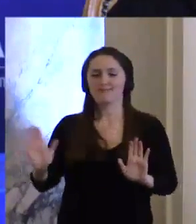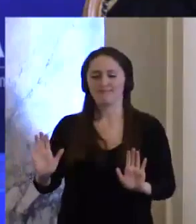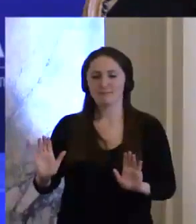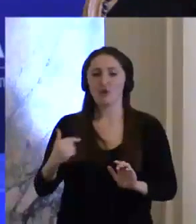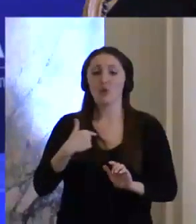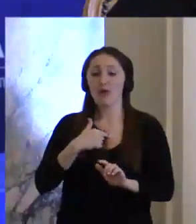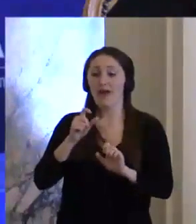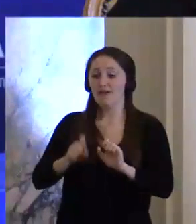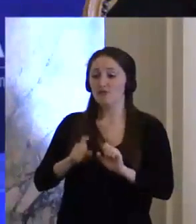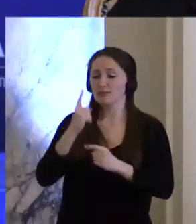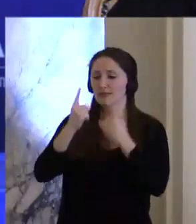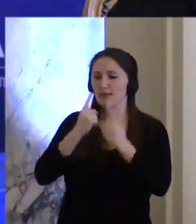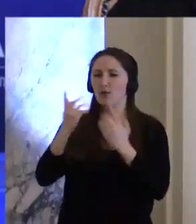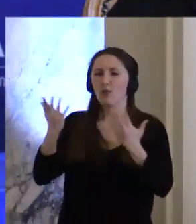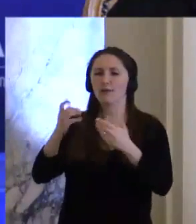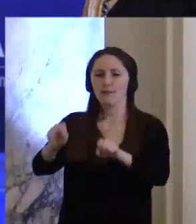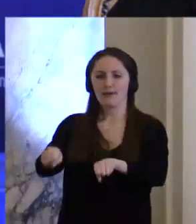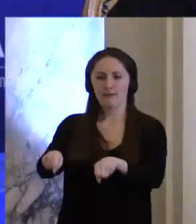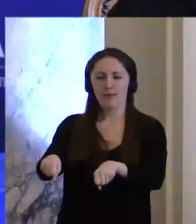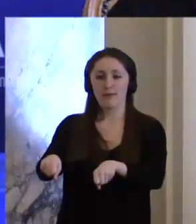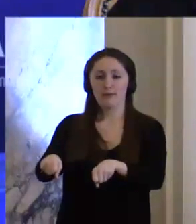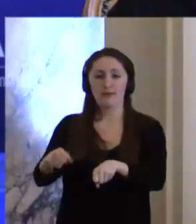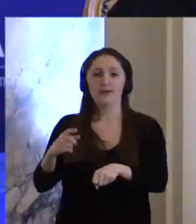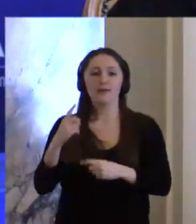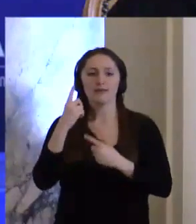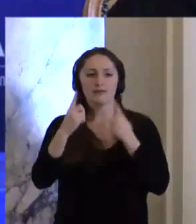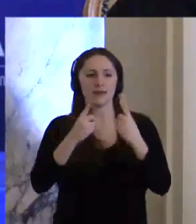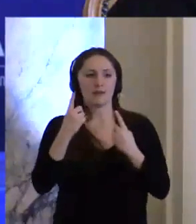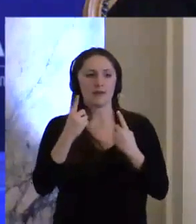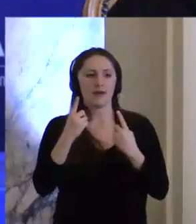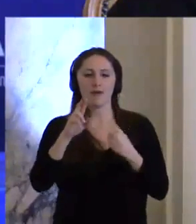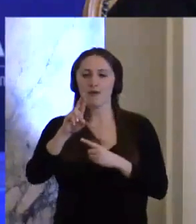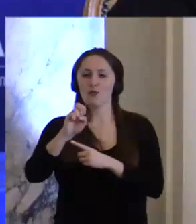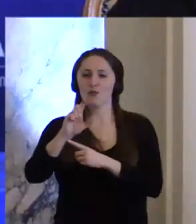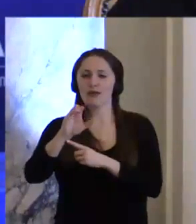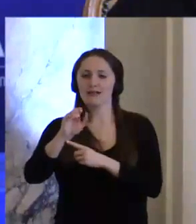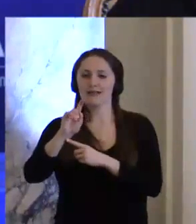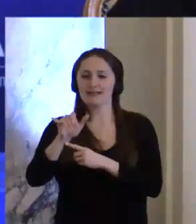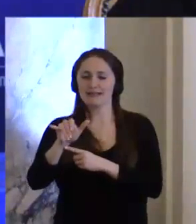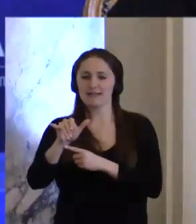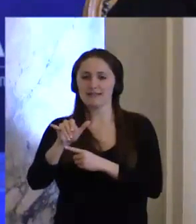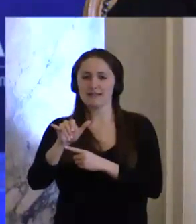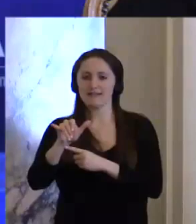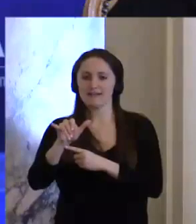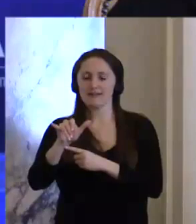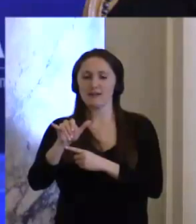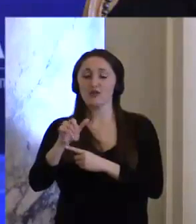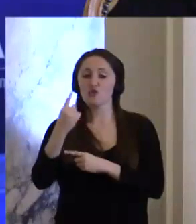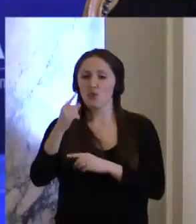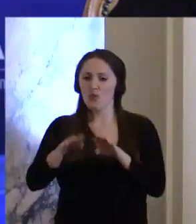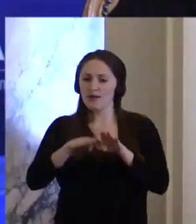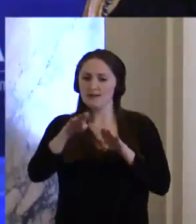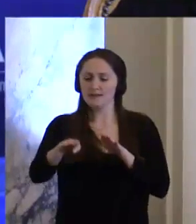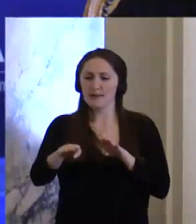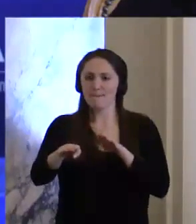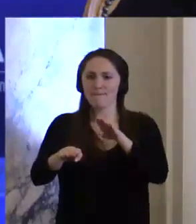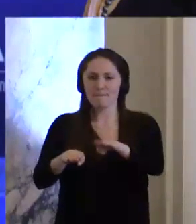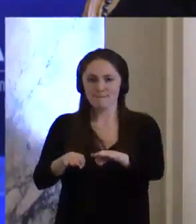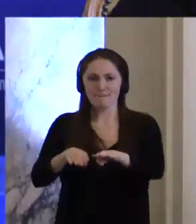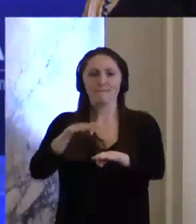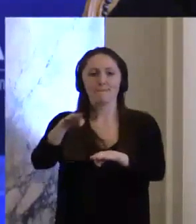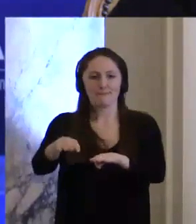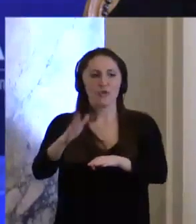forma práctica, realista, poco a poco, y ir construyendo sobre esos éxitos. Nothing